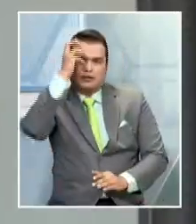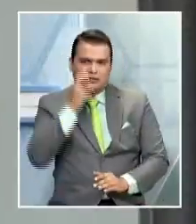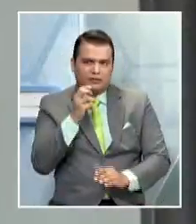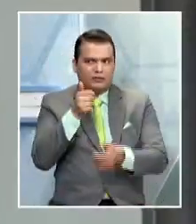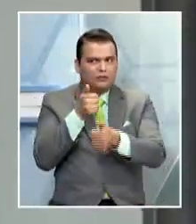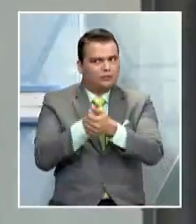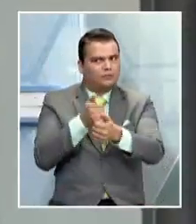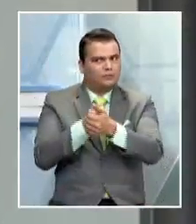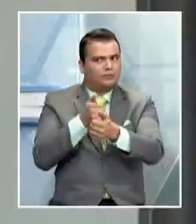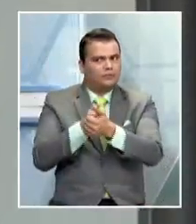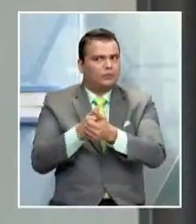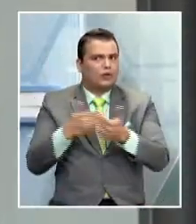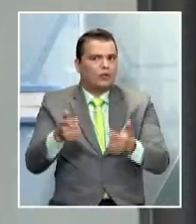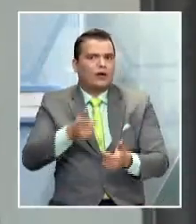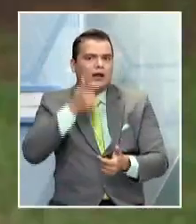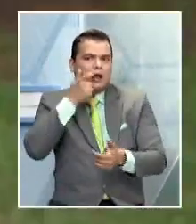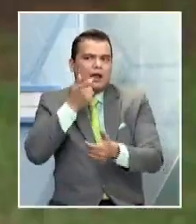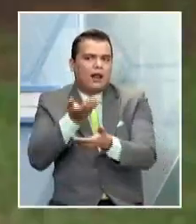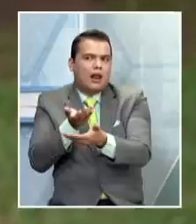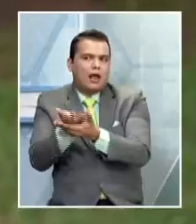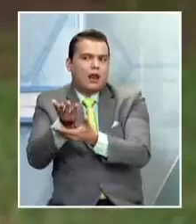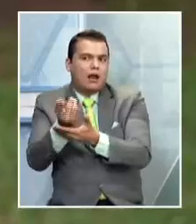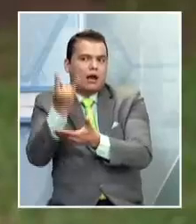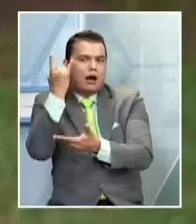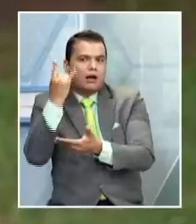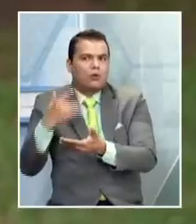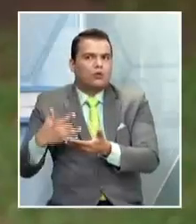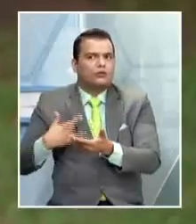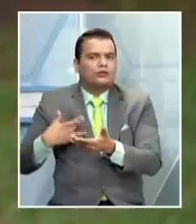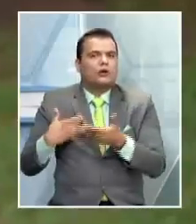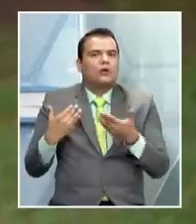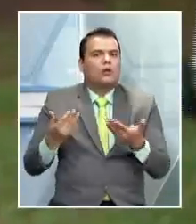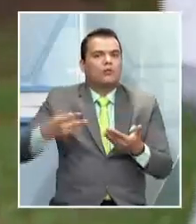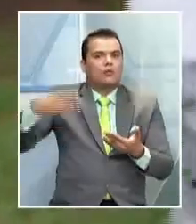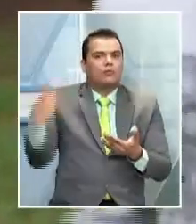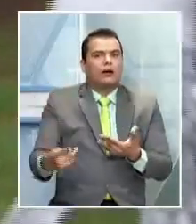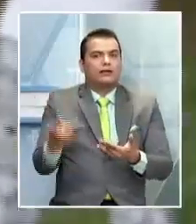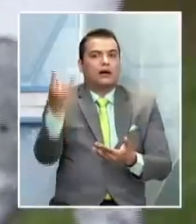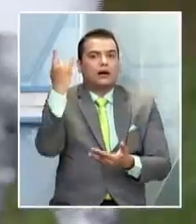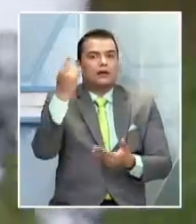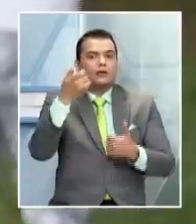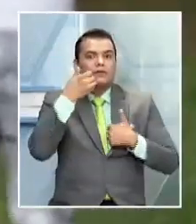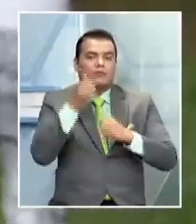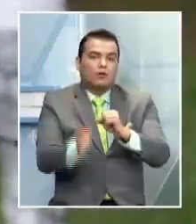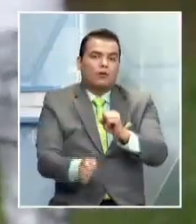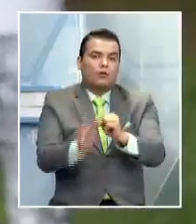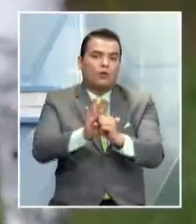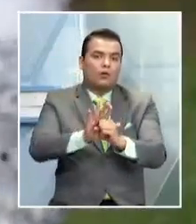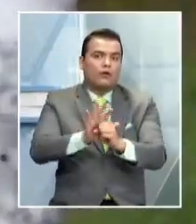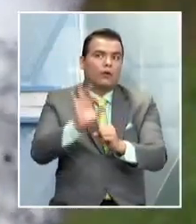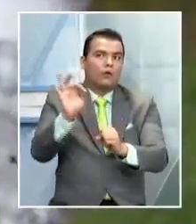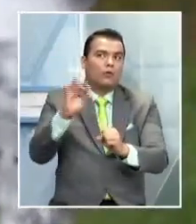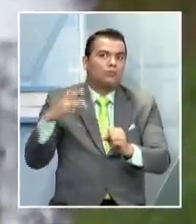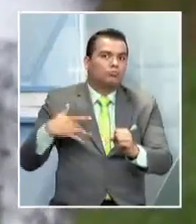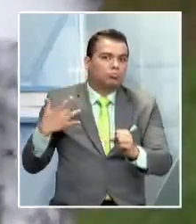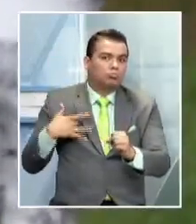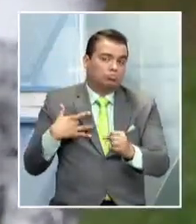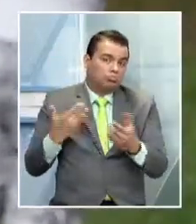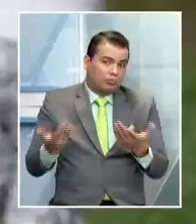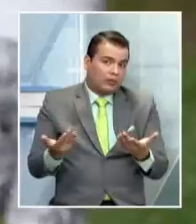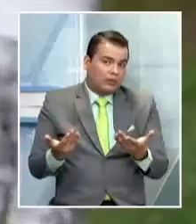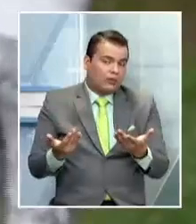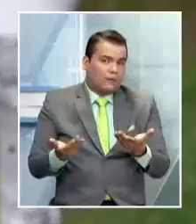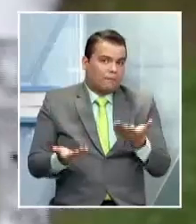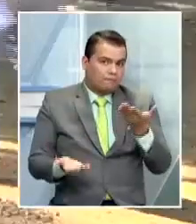seguimiento y de teleasistencia para asegurarnos si este paciente es un paciente que probablemente sí tenga un COVID y que no haya